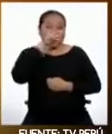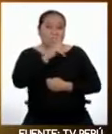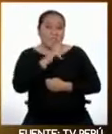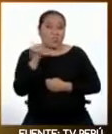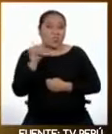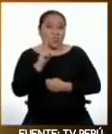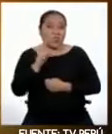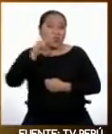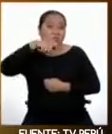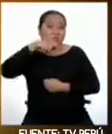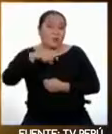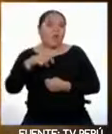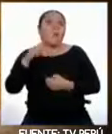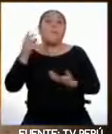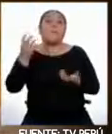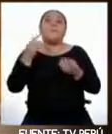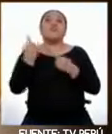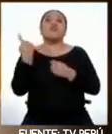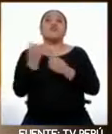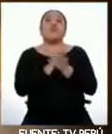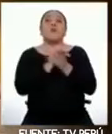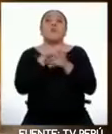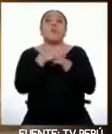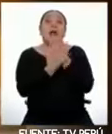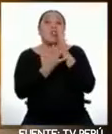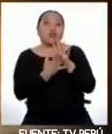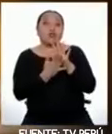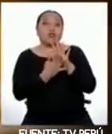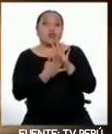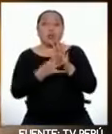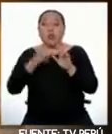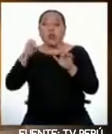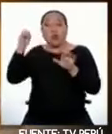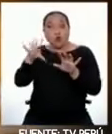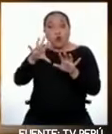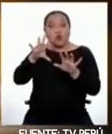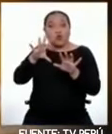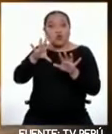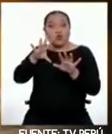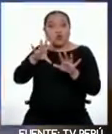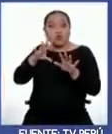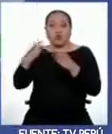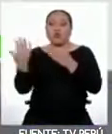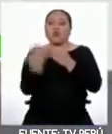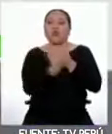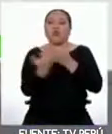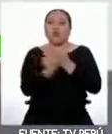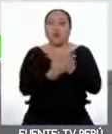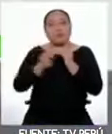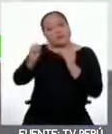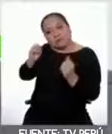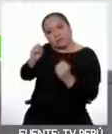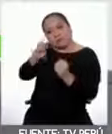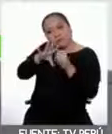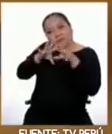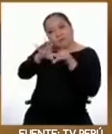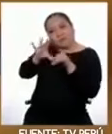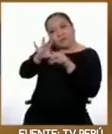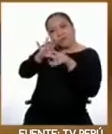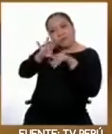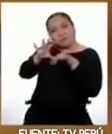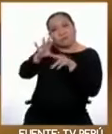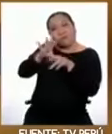No necesitaremos más que nuestras manos, una fuente de luz y una superficie plana. Perfecto. ¿Y